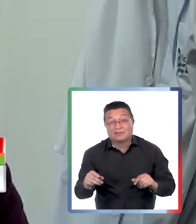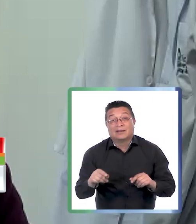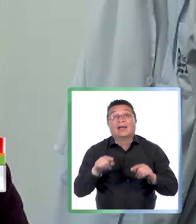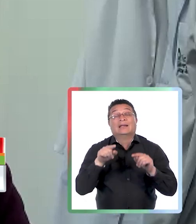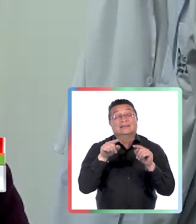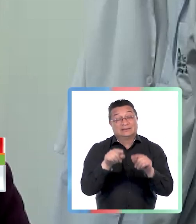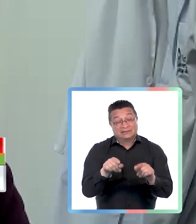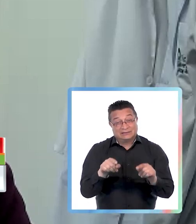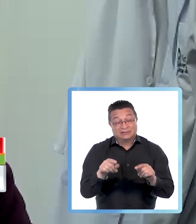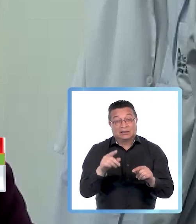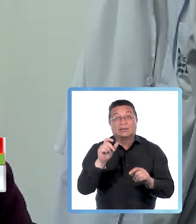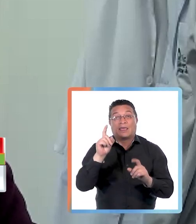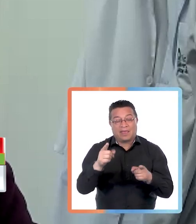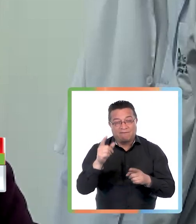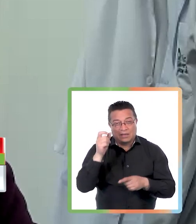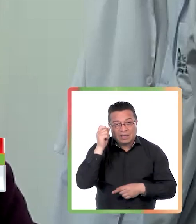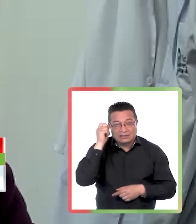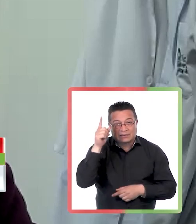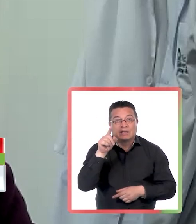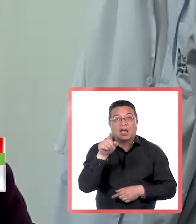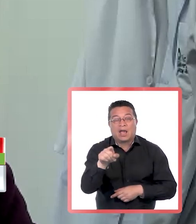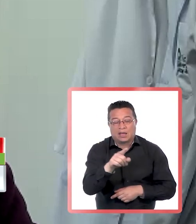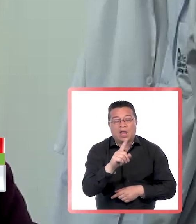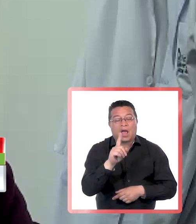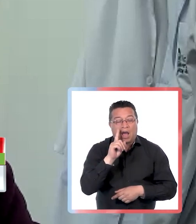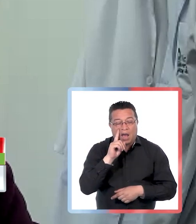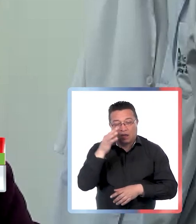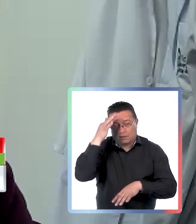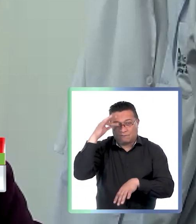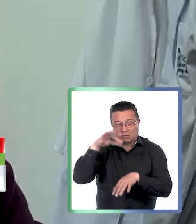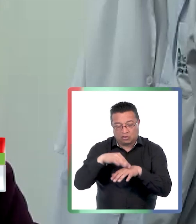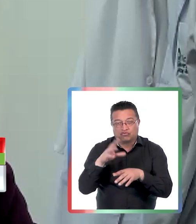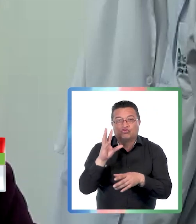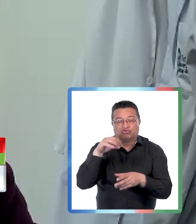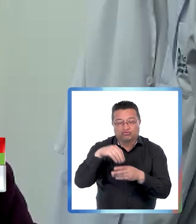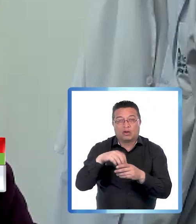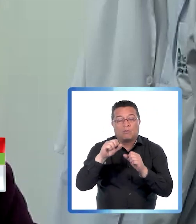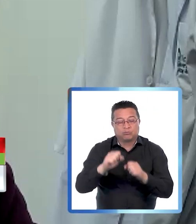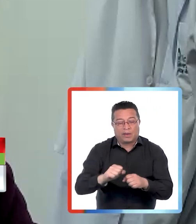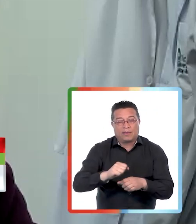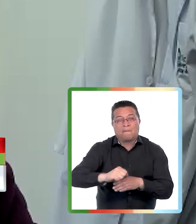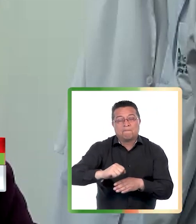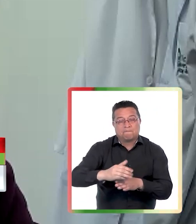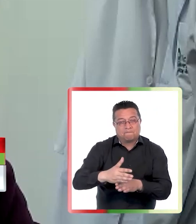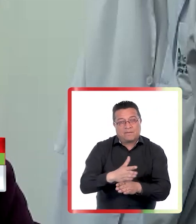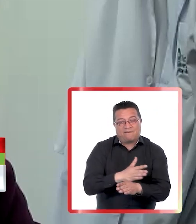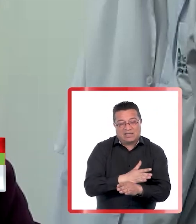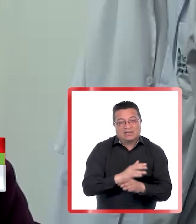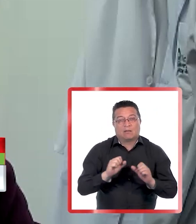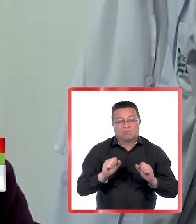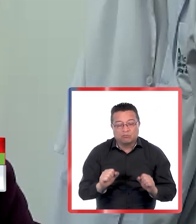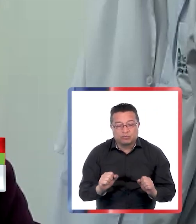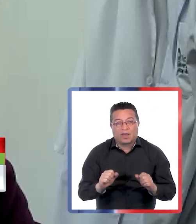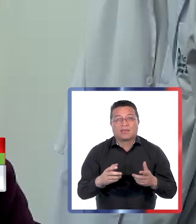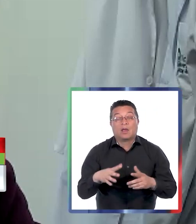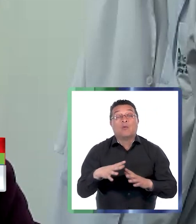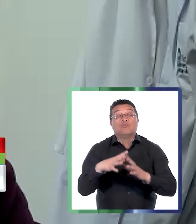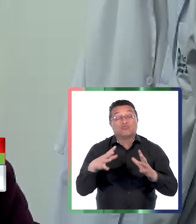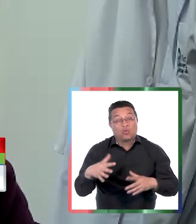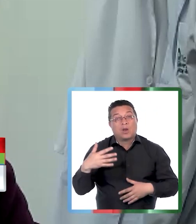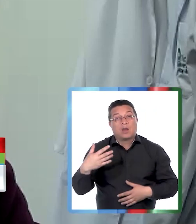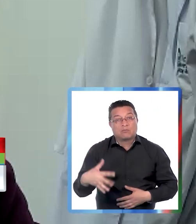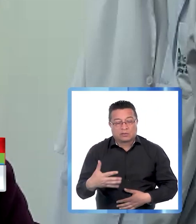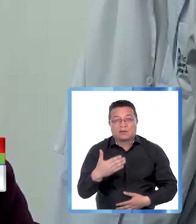importante que la gente se entere de que estas cosas existen, de que en alguna manera se pueden prevenir. Y